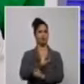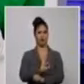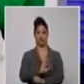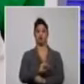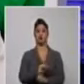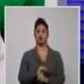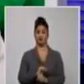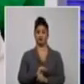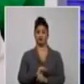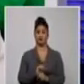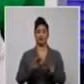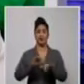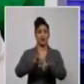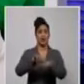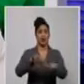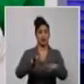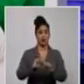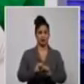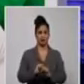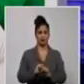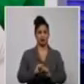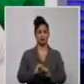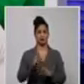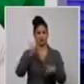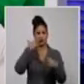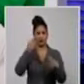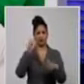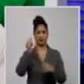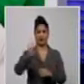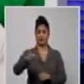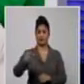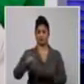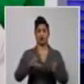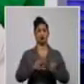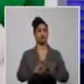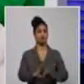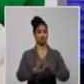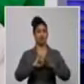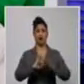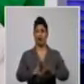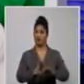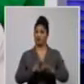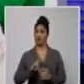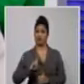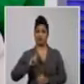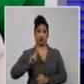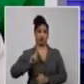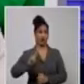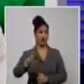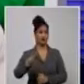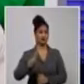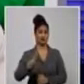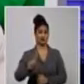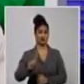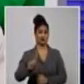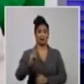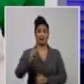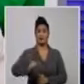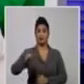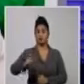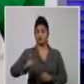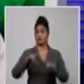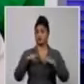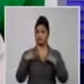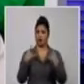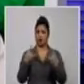pero nada más elocuente, son los pacientes graves, los pacientes críticos, los pacientes que fallecen. Bueno,